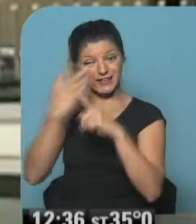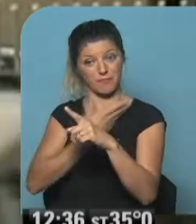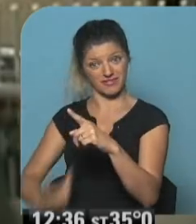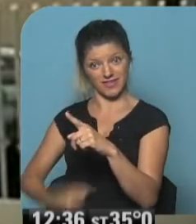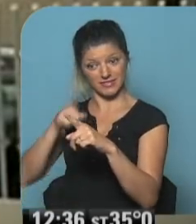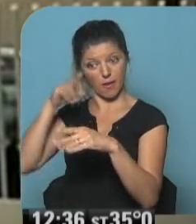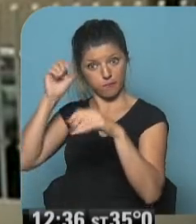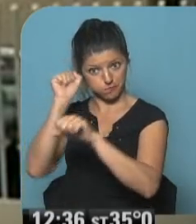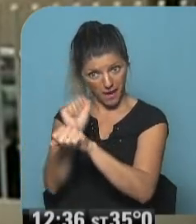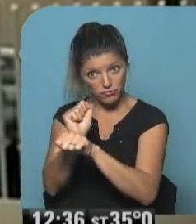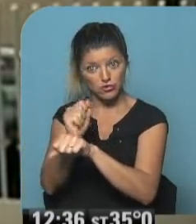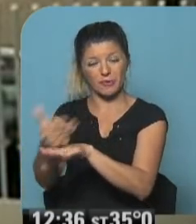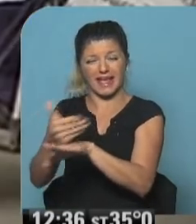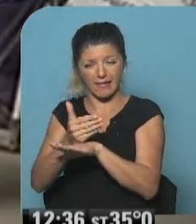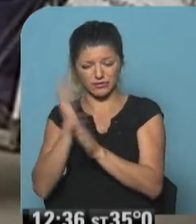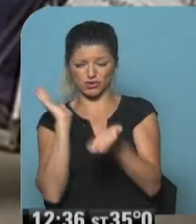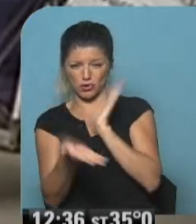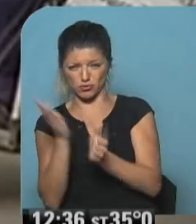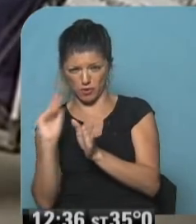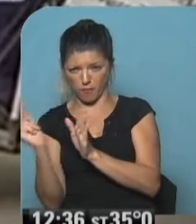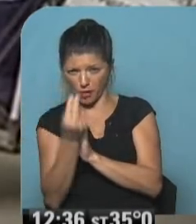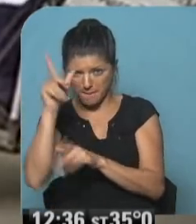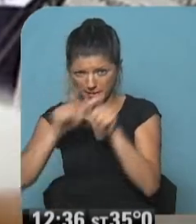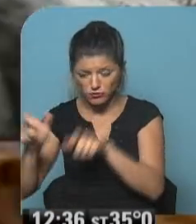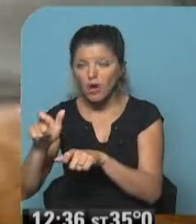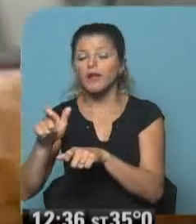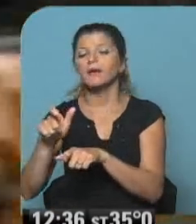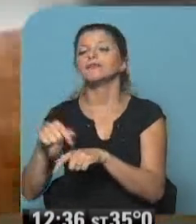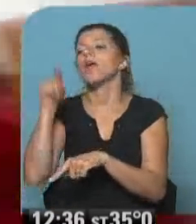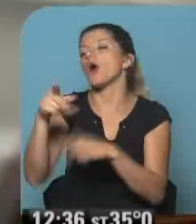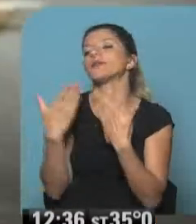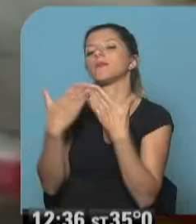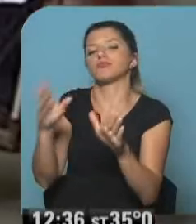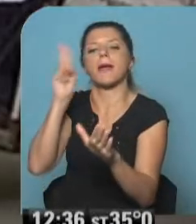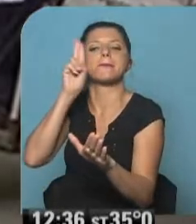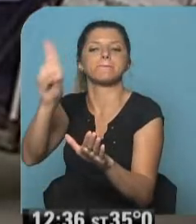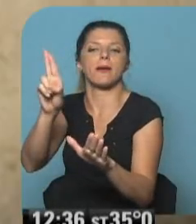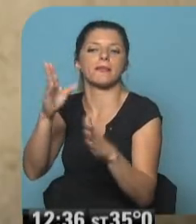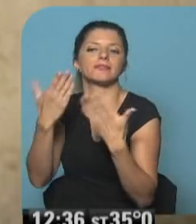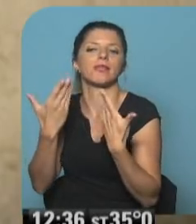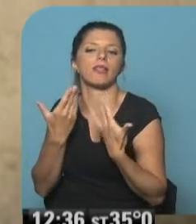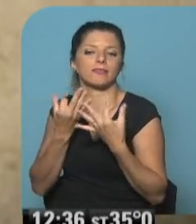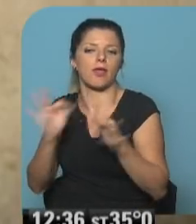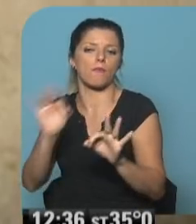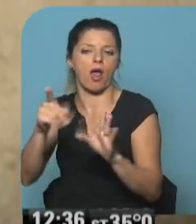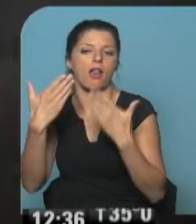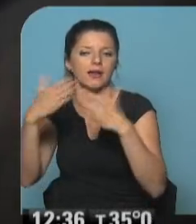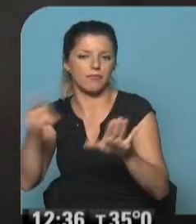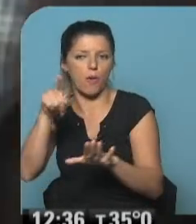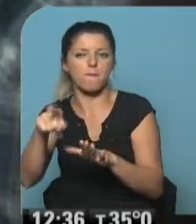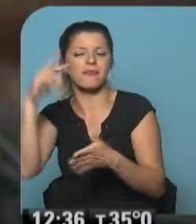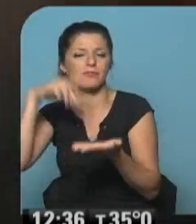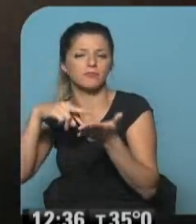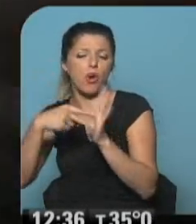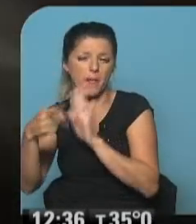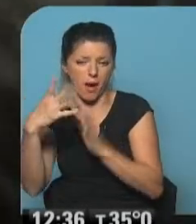Fujimori, preso por delitos de lesa humanidad, justificado por razones humanitarias en vista de su delicado estado de salud.